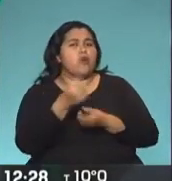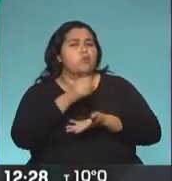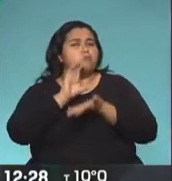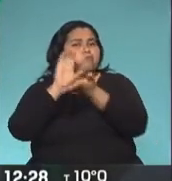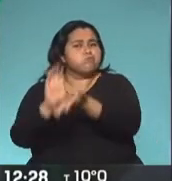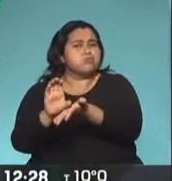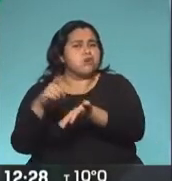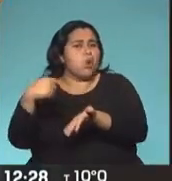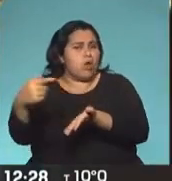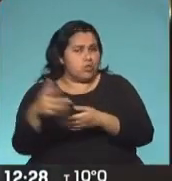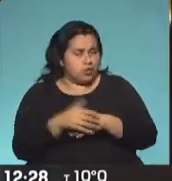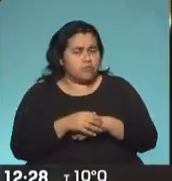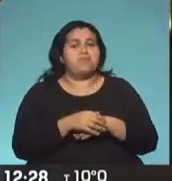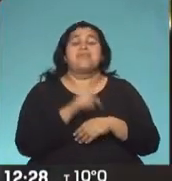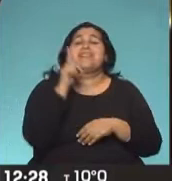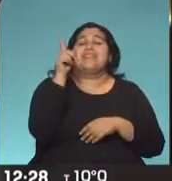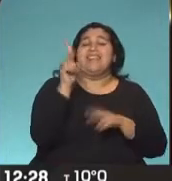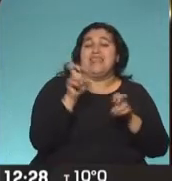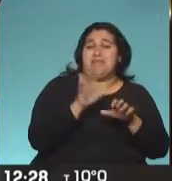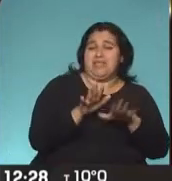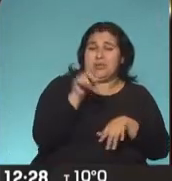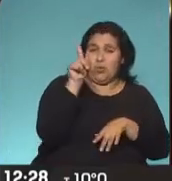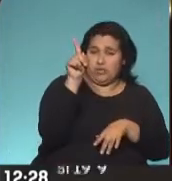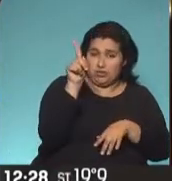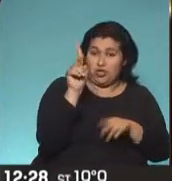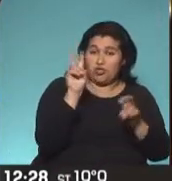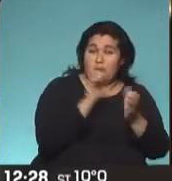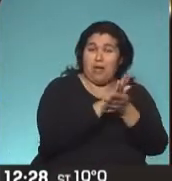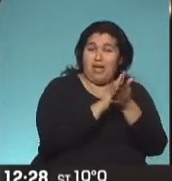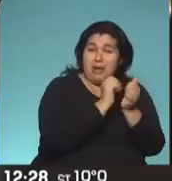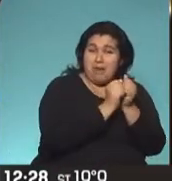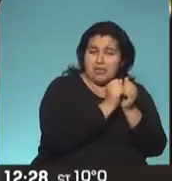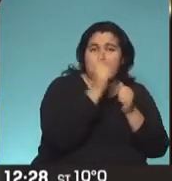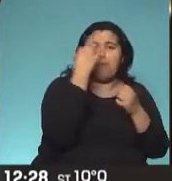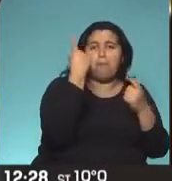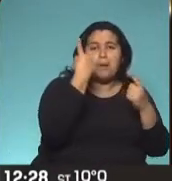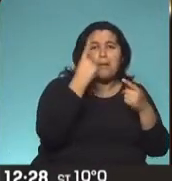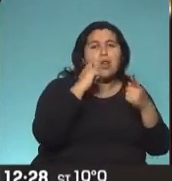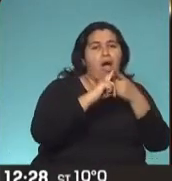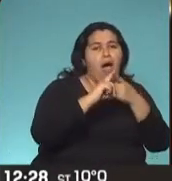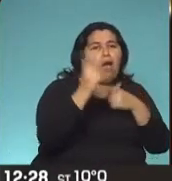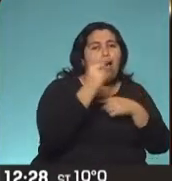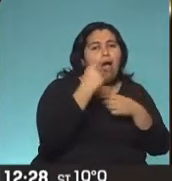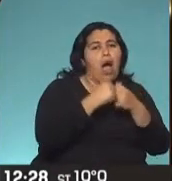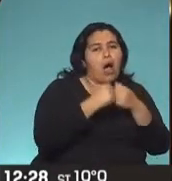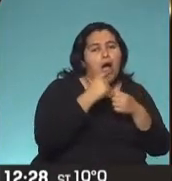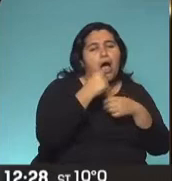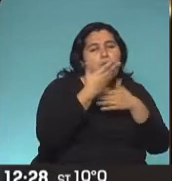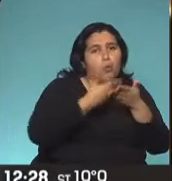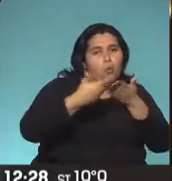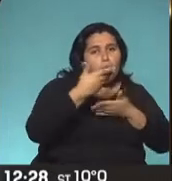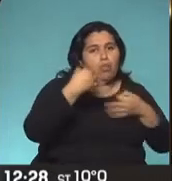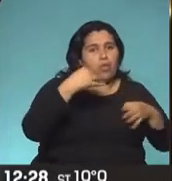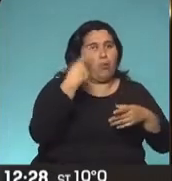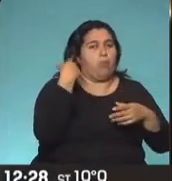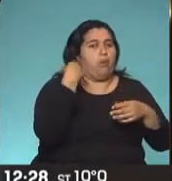bueno en el caso de edgardo recordemos que la reparación histórica es un acuerdo entre el jubilado de anses pero tiene que intervenir la justicia